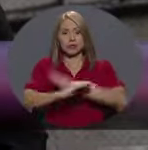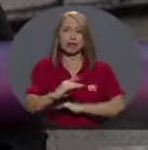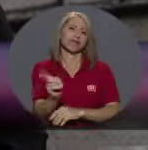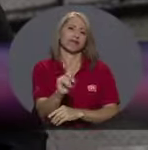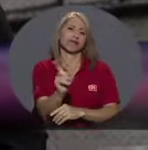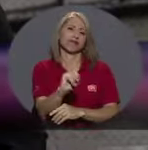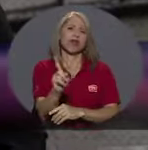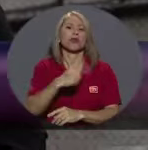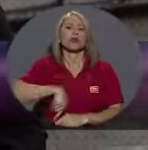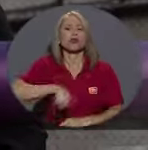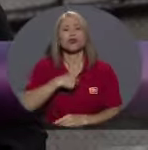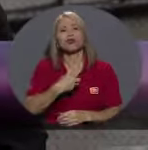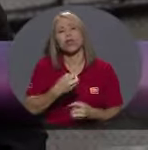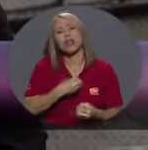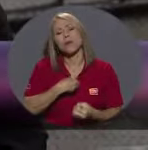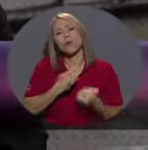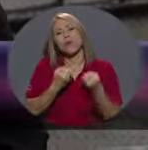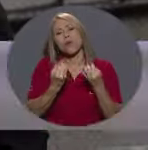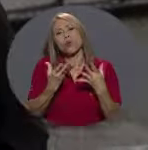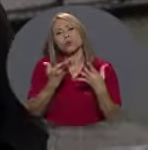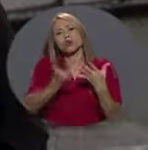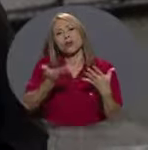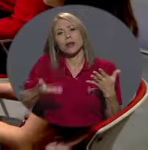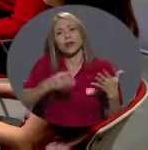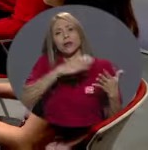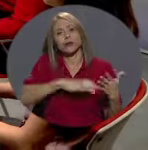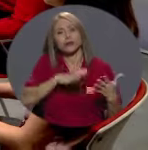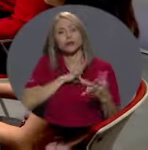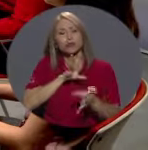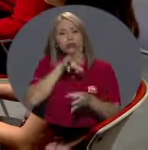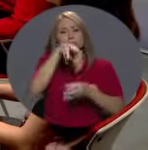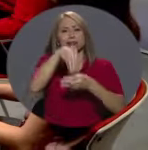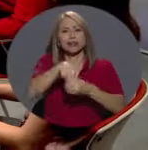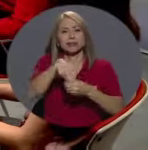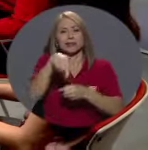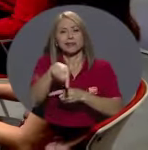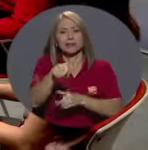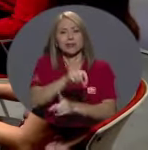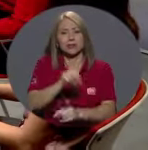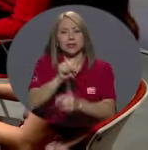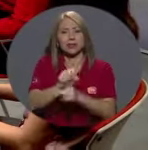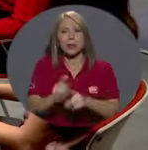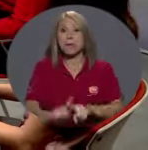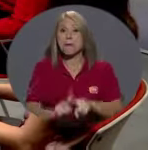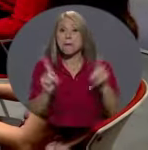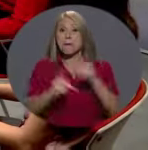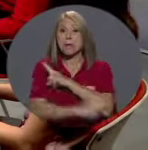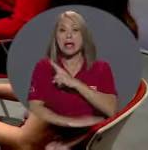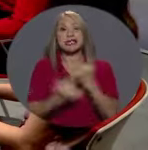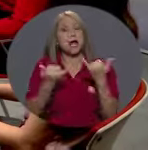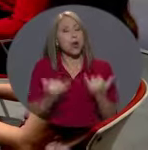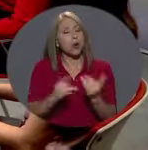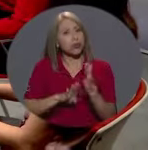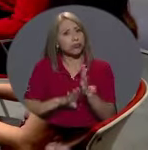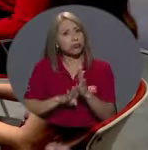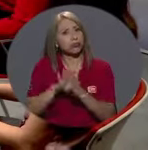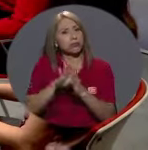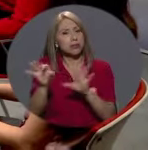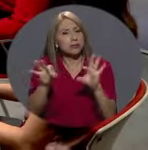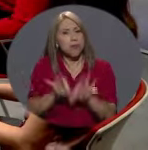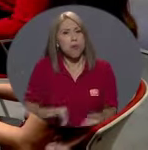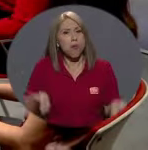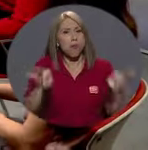discapacidad, sino que tenemos muchos elementos que intervienen en esta realidad. Sin embargo, el país yo creo que está dando pasos